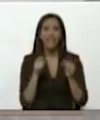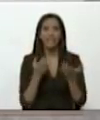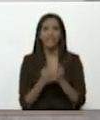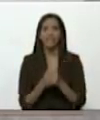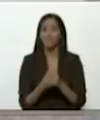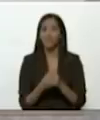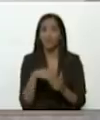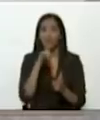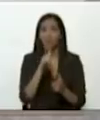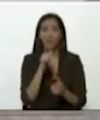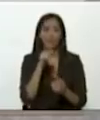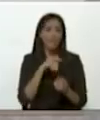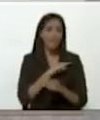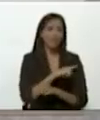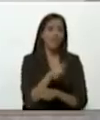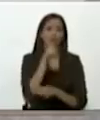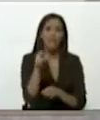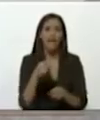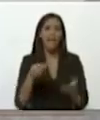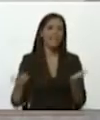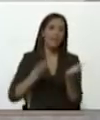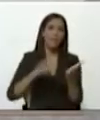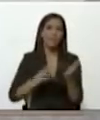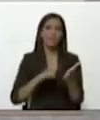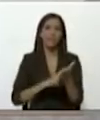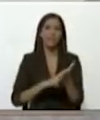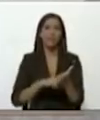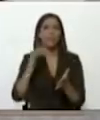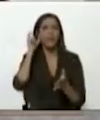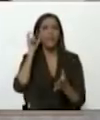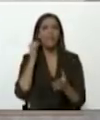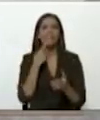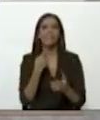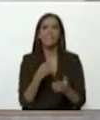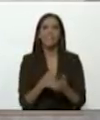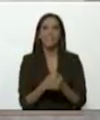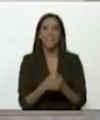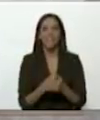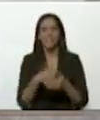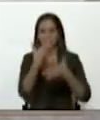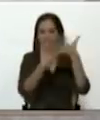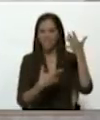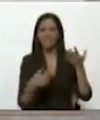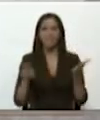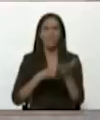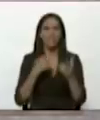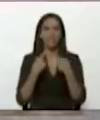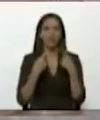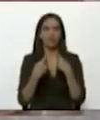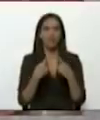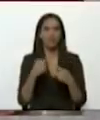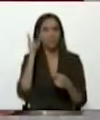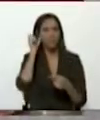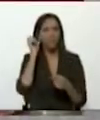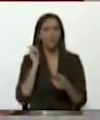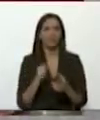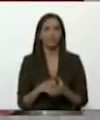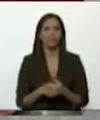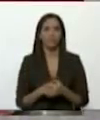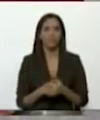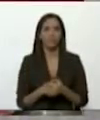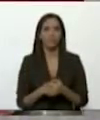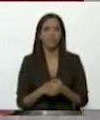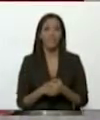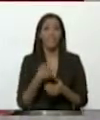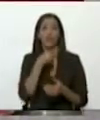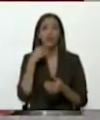mandaron a ustedes a repetir. Vamos a escuchar quién es el que le dictó la línea a ustedes para que anden repitiendo esas cosas. Vamos a escucharlo. En octubre